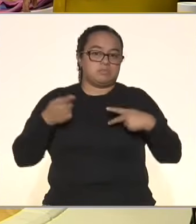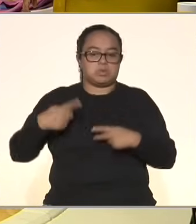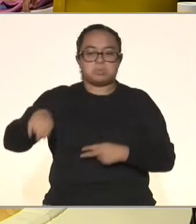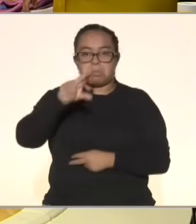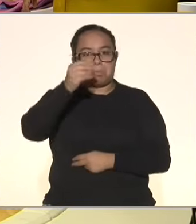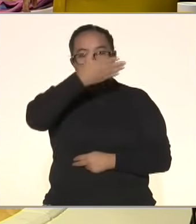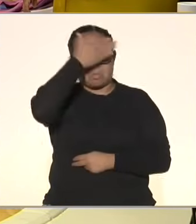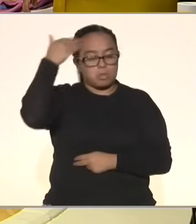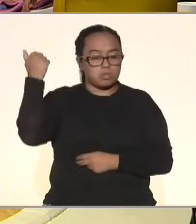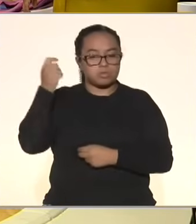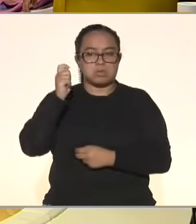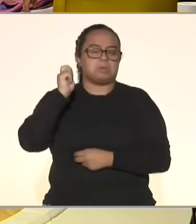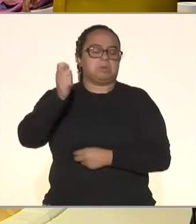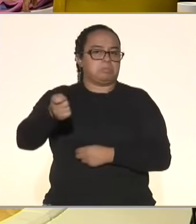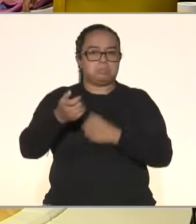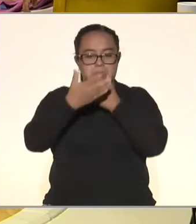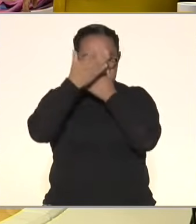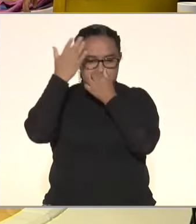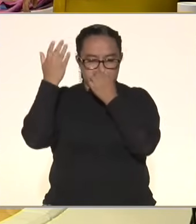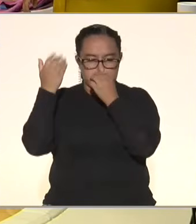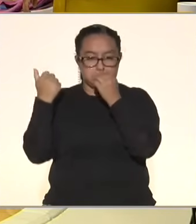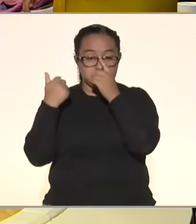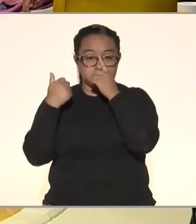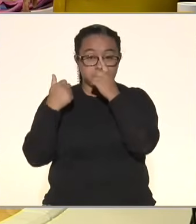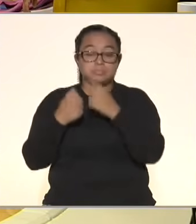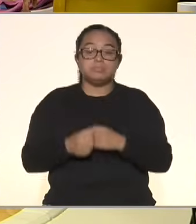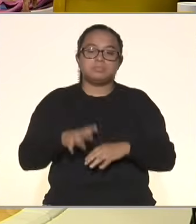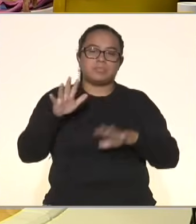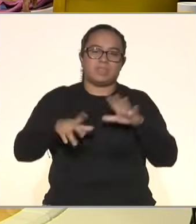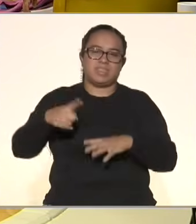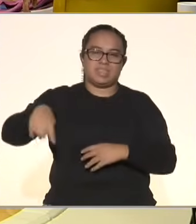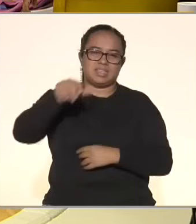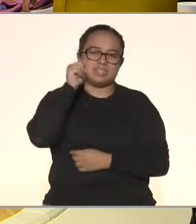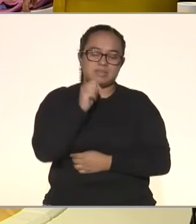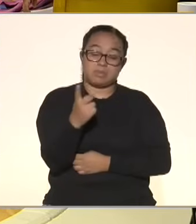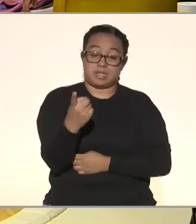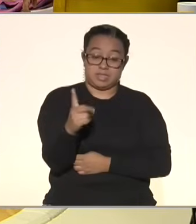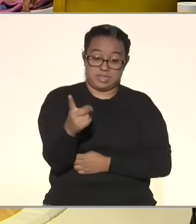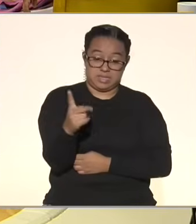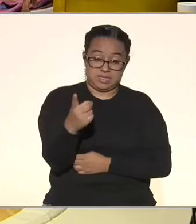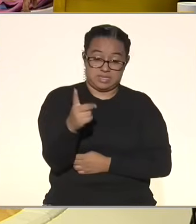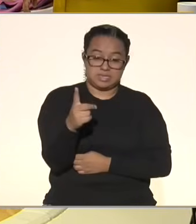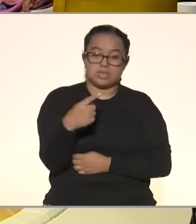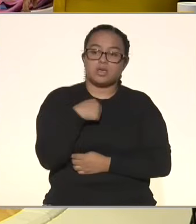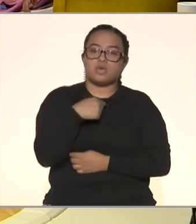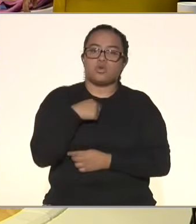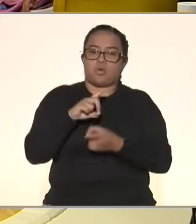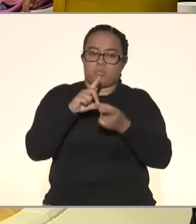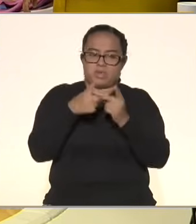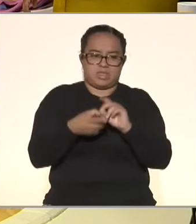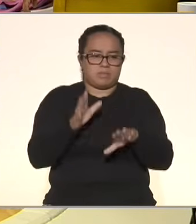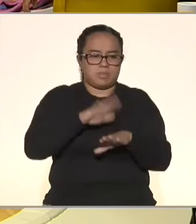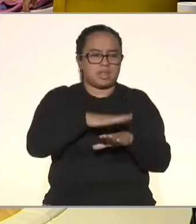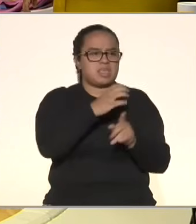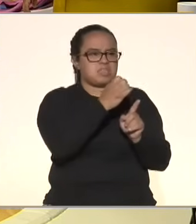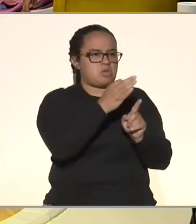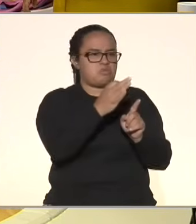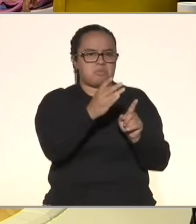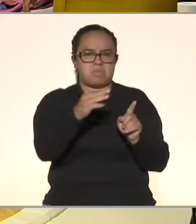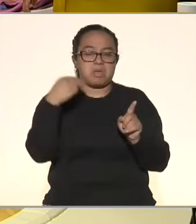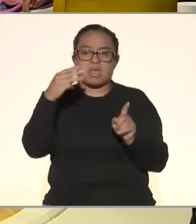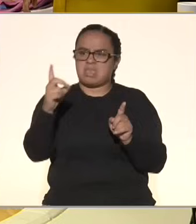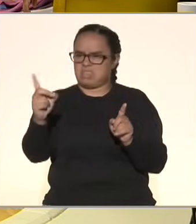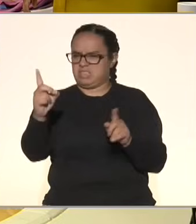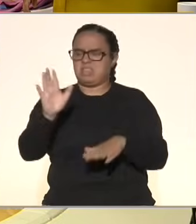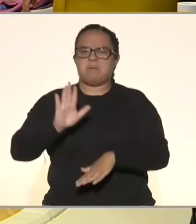existe. Y bueno, digamos que en el slang popular se dice, bueno, en diciembre me deprimo más que en otra temporada, pero ahora